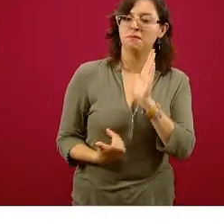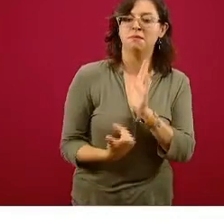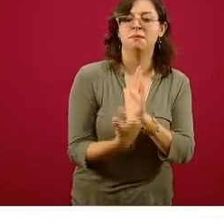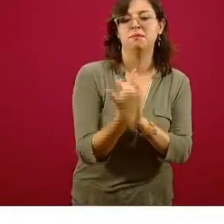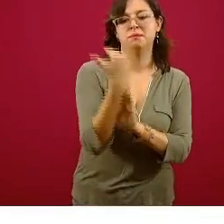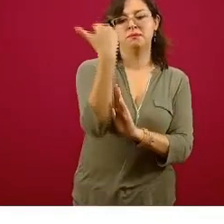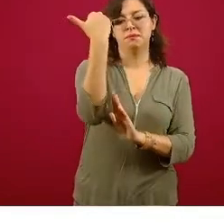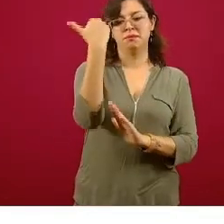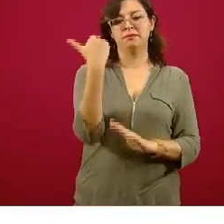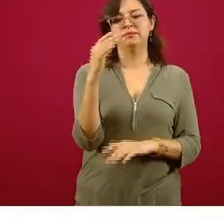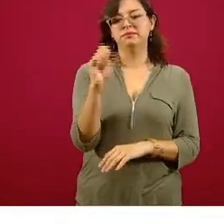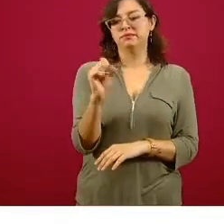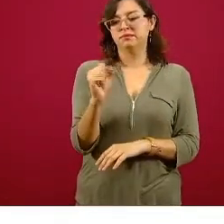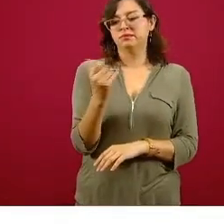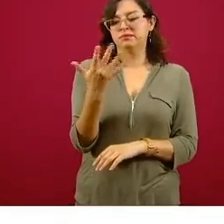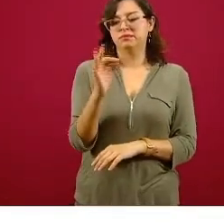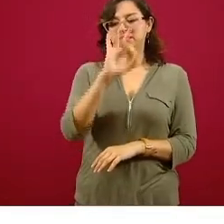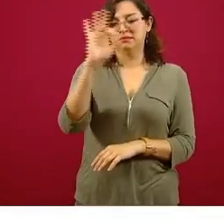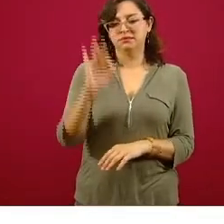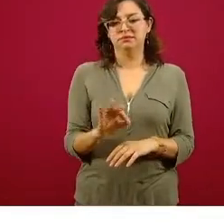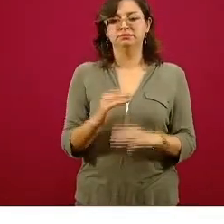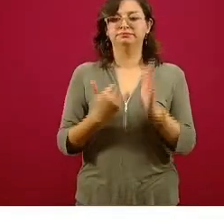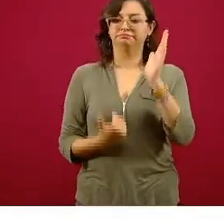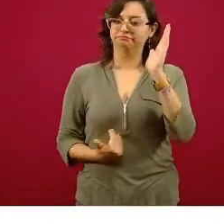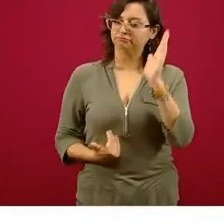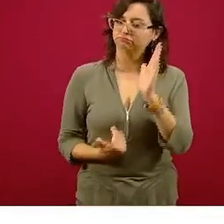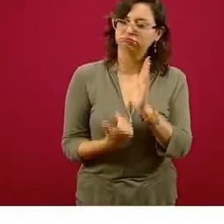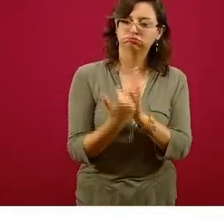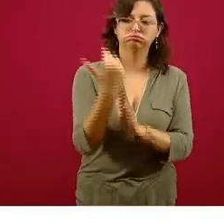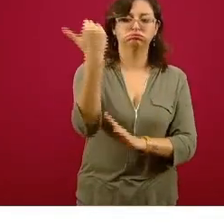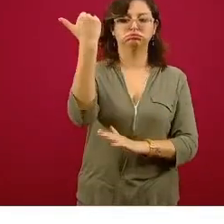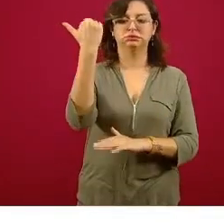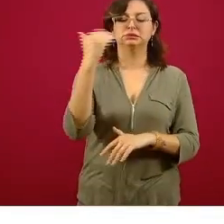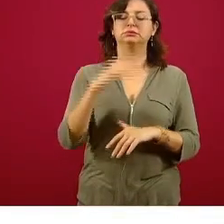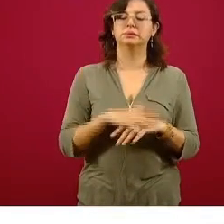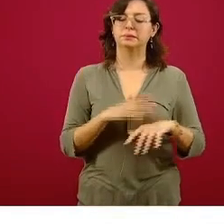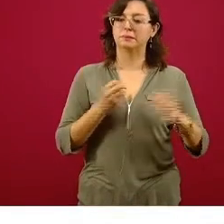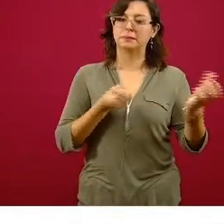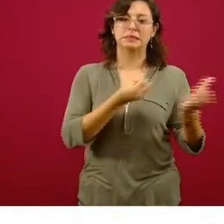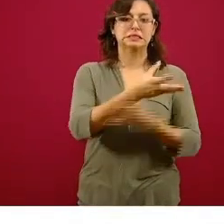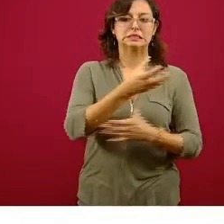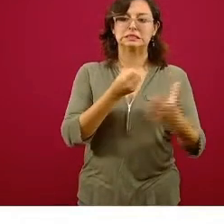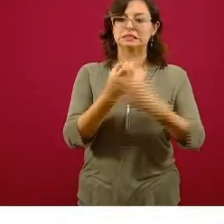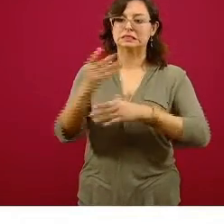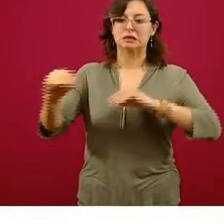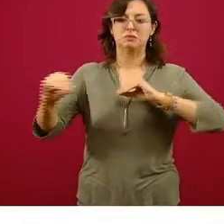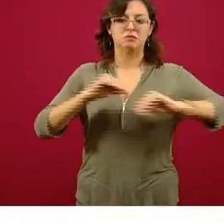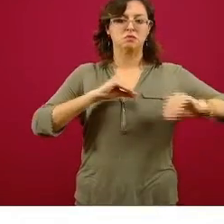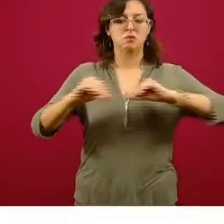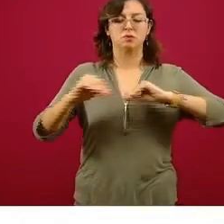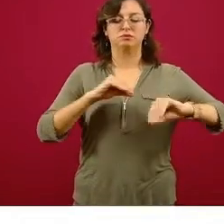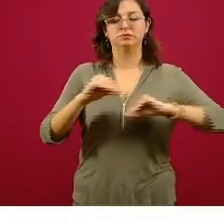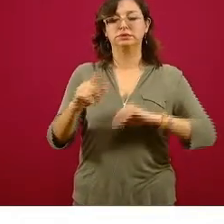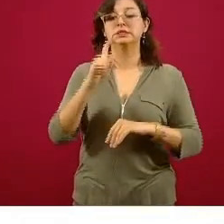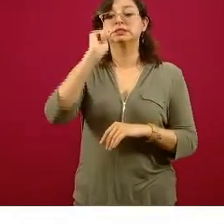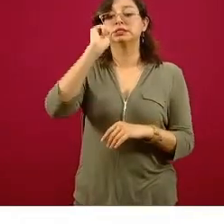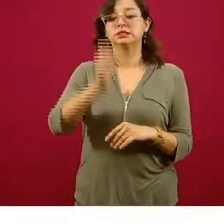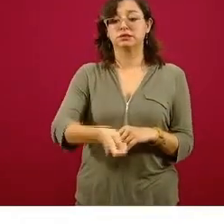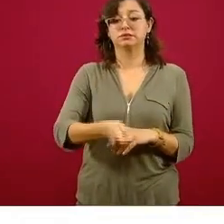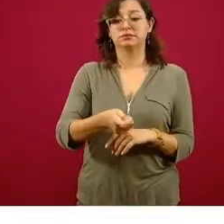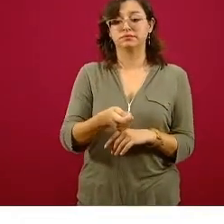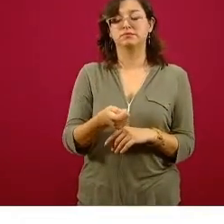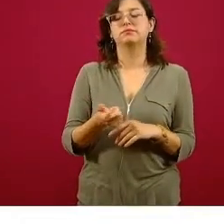meta en forma negativa, o sea, ya se están moviendo más. Eso quiere decir que ya hay